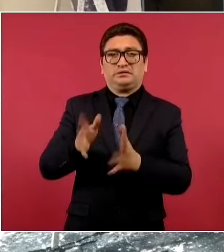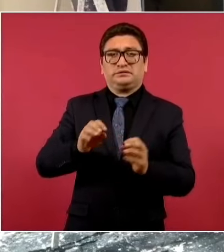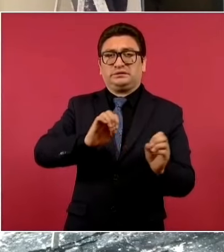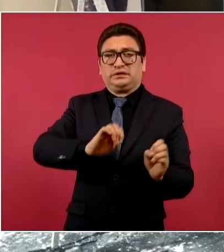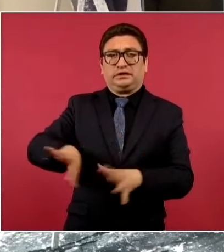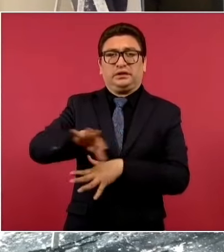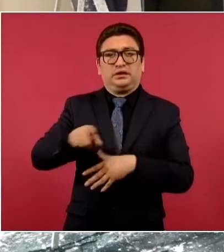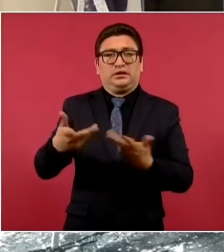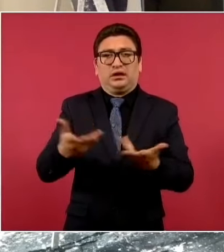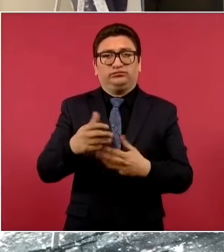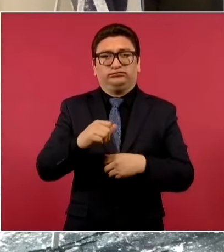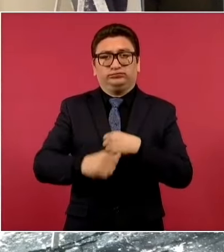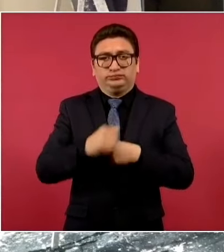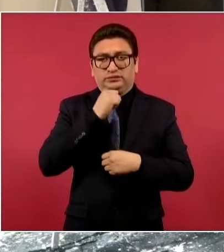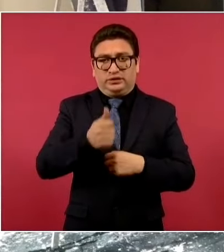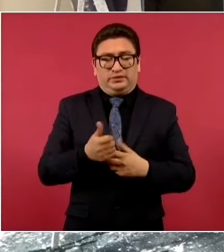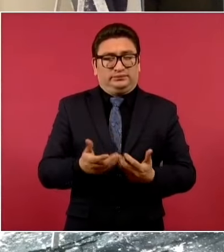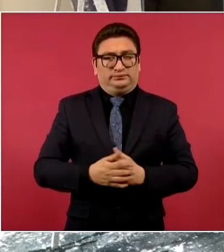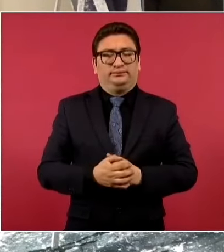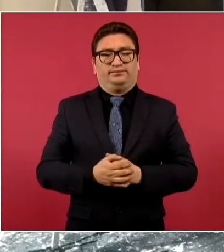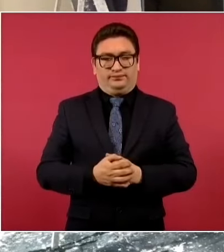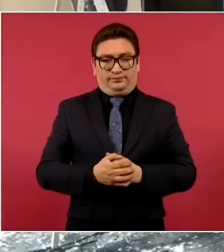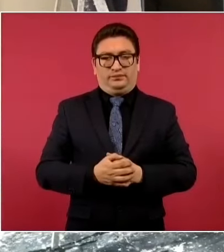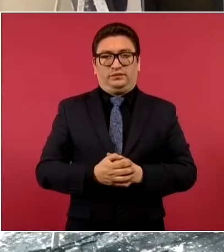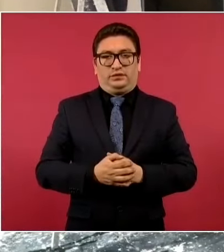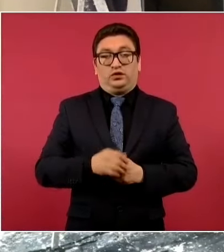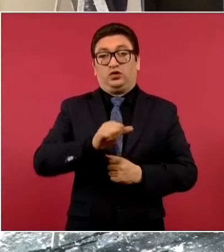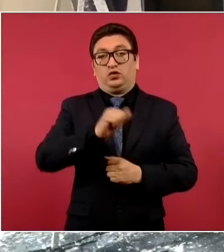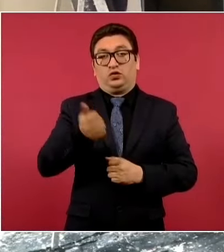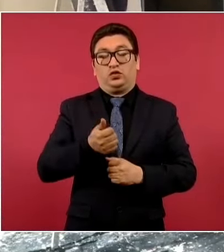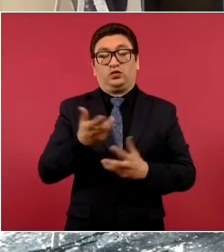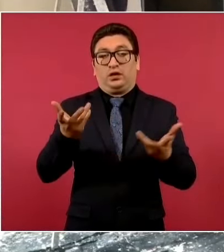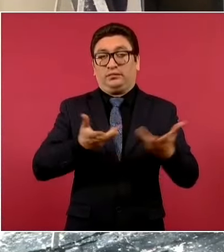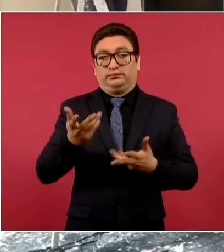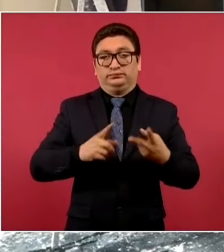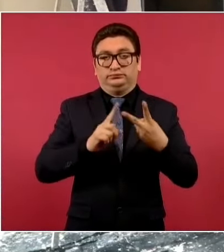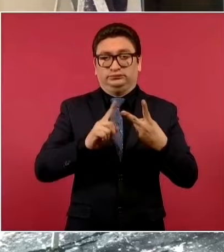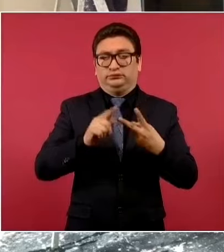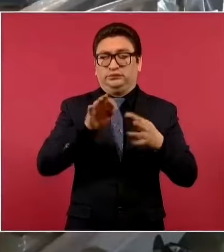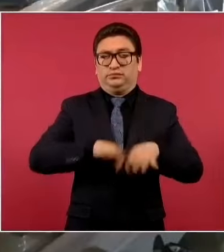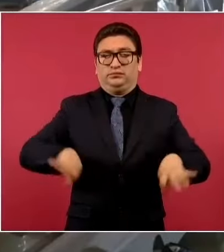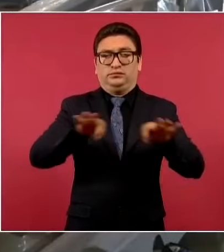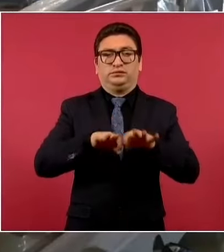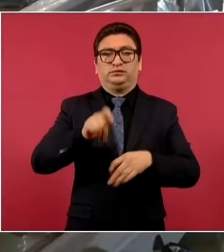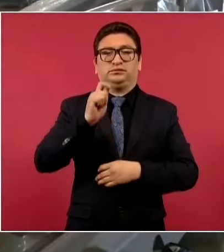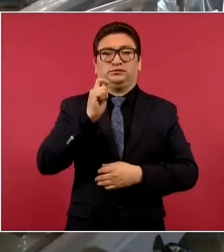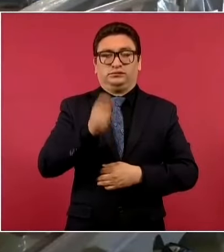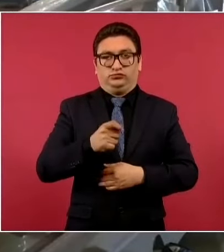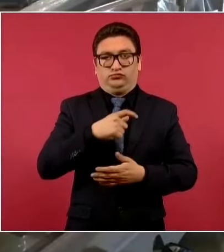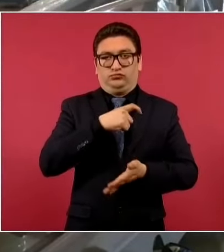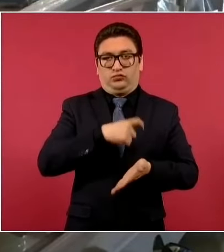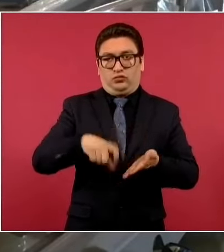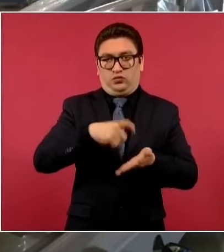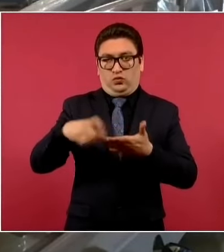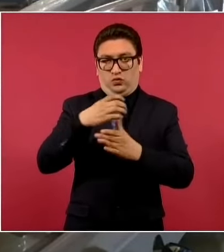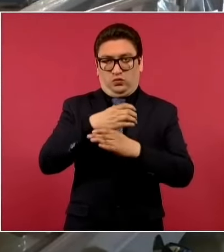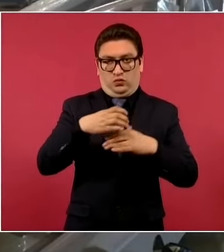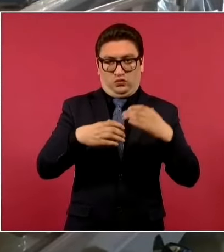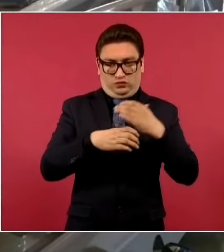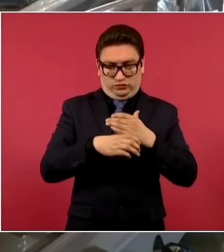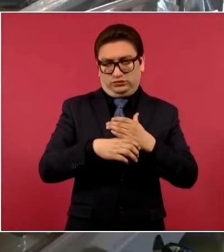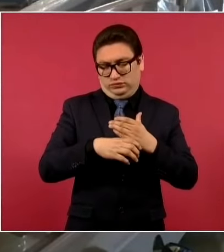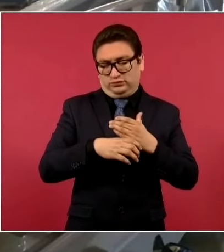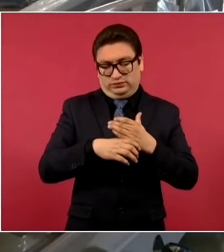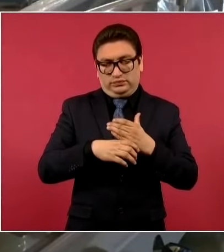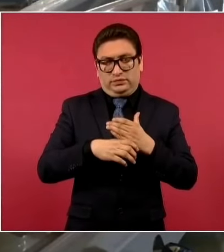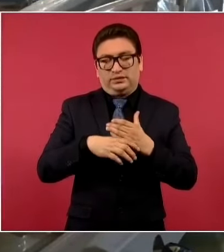una sola cirugía. La segunda acción importante fue la adquisición de equipo